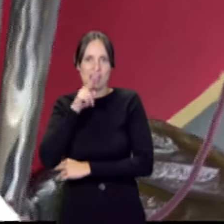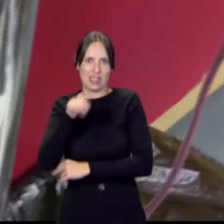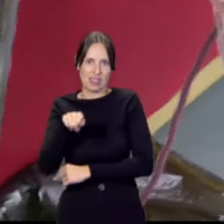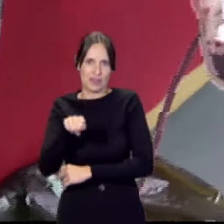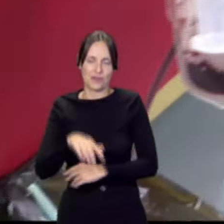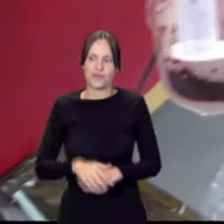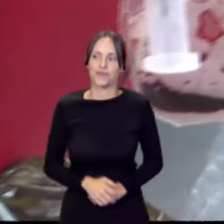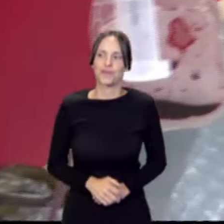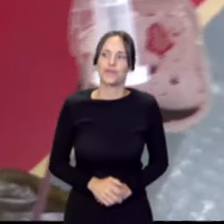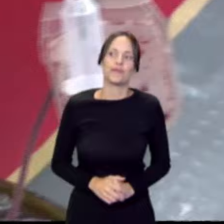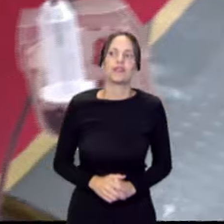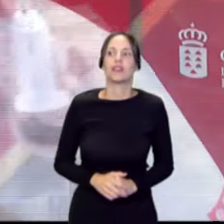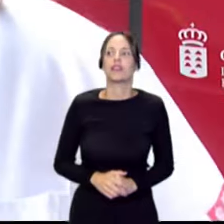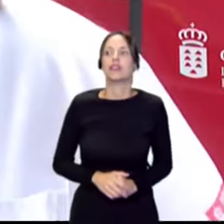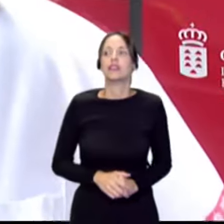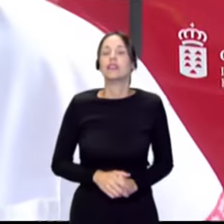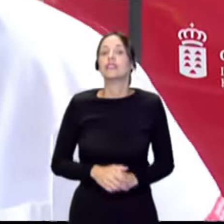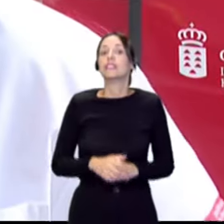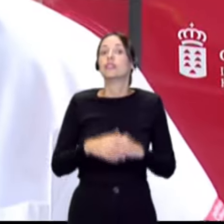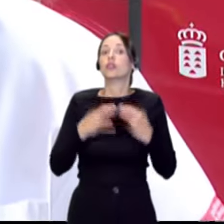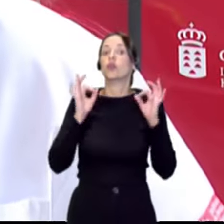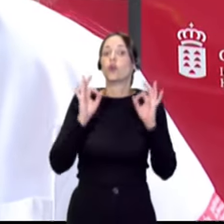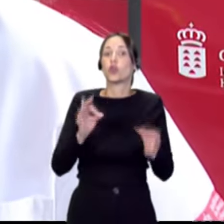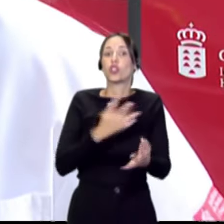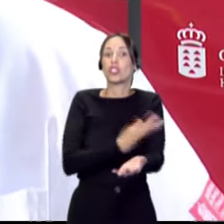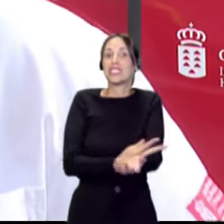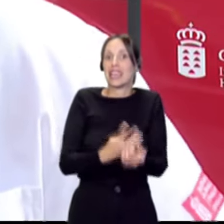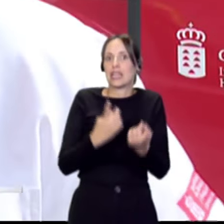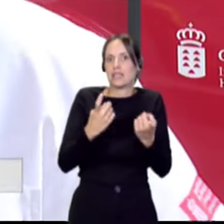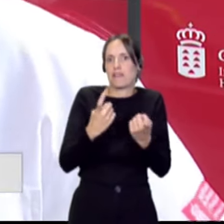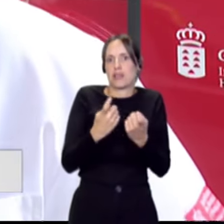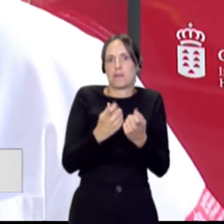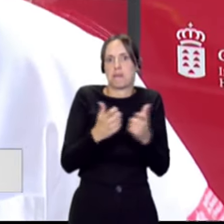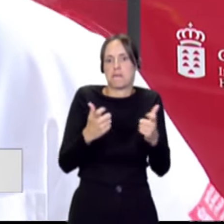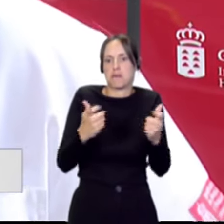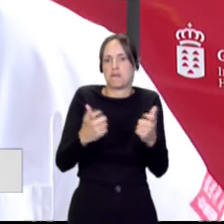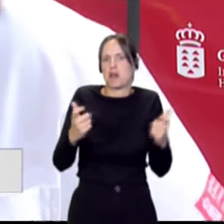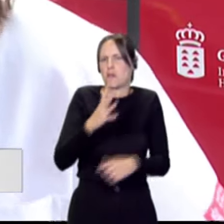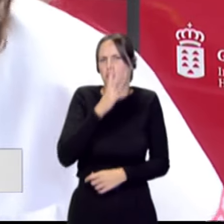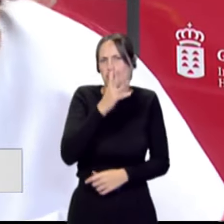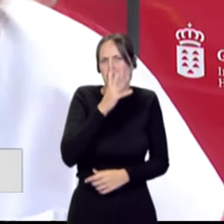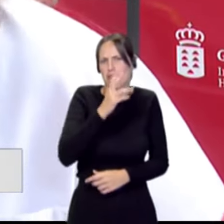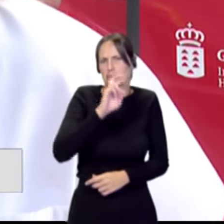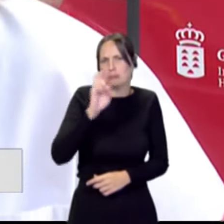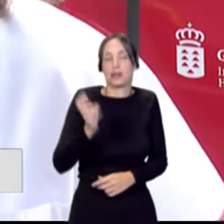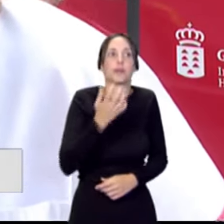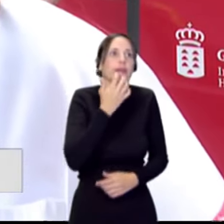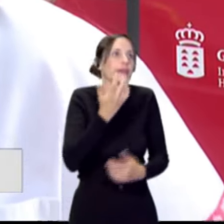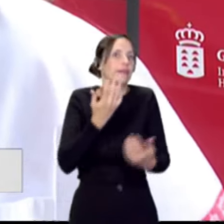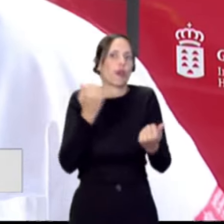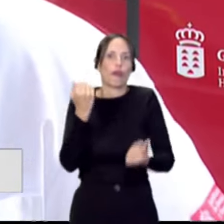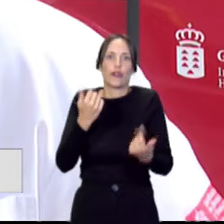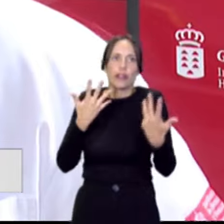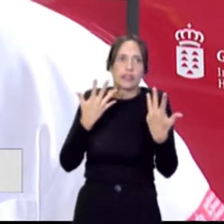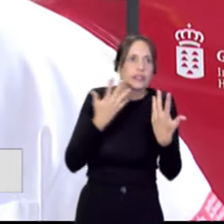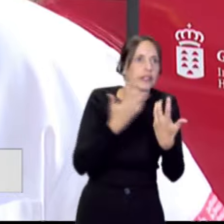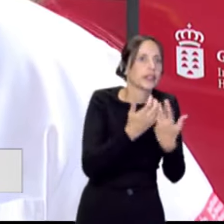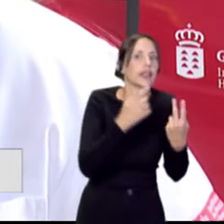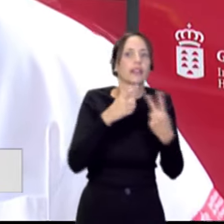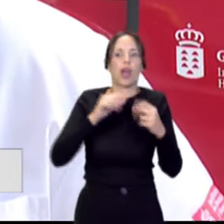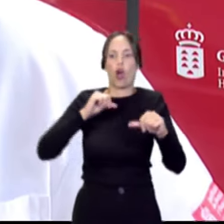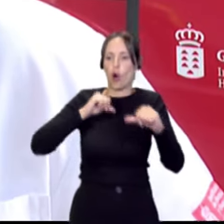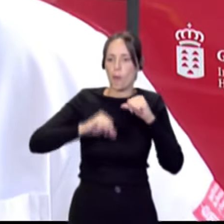Ha habido un aumento en las necesidades de sangre, ¿vale? Por múltiples causas. Accidentes de tráfico,